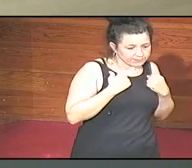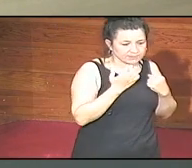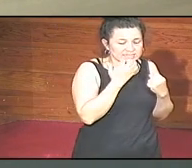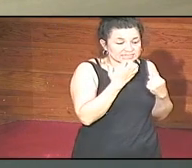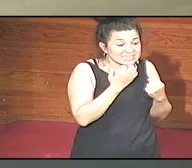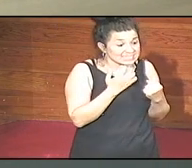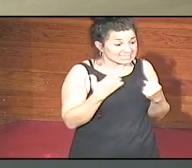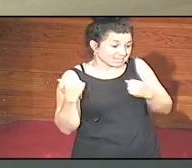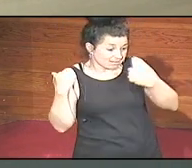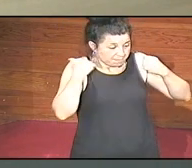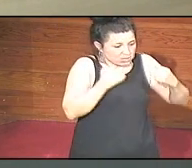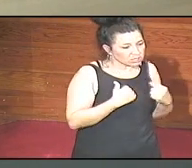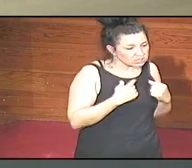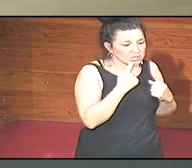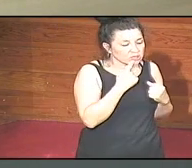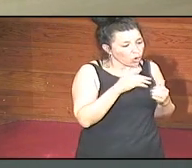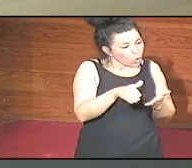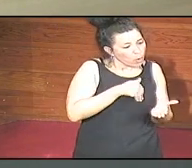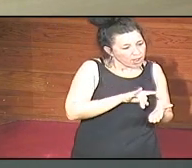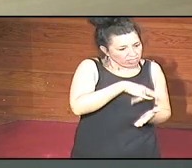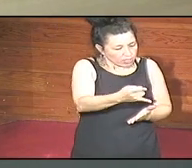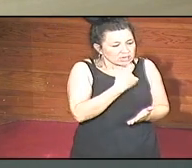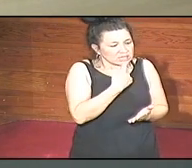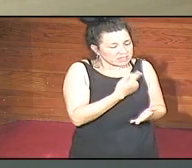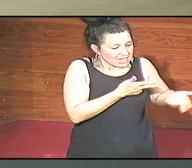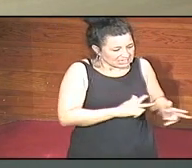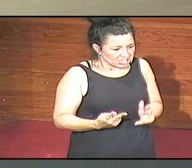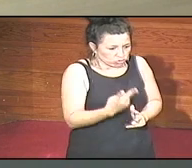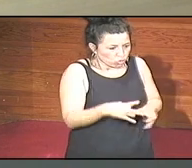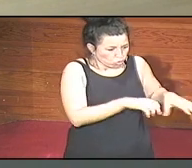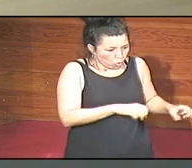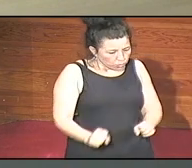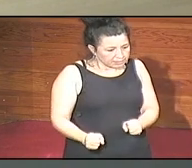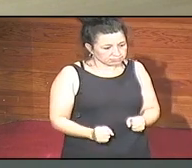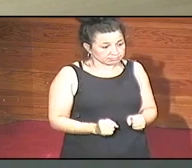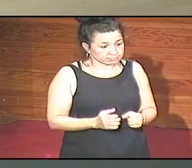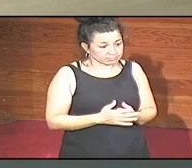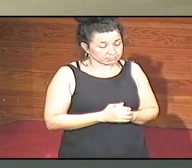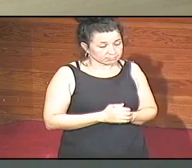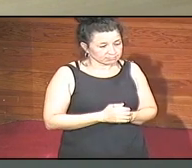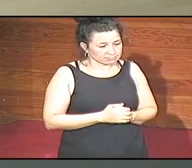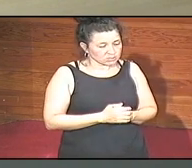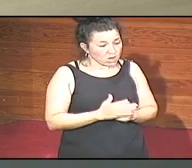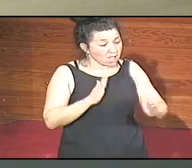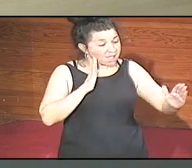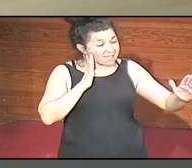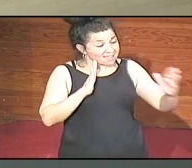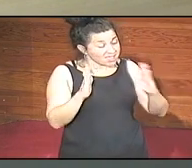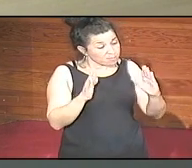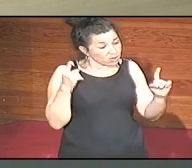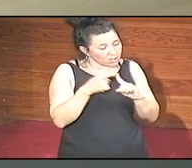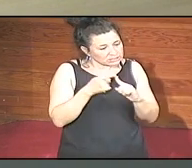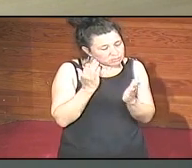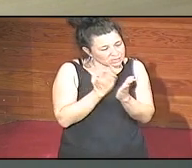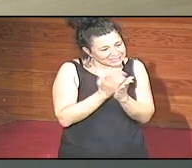cual le cobraba doble porque decía que ocupaba 222 asientos hubo una época que para pagarse las clases